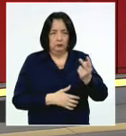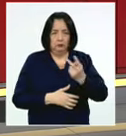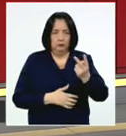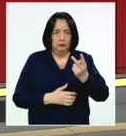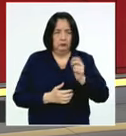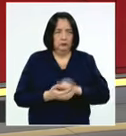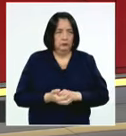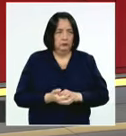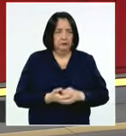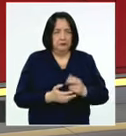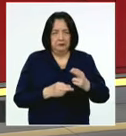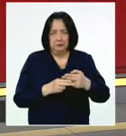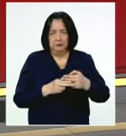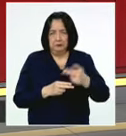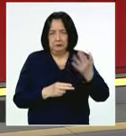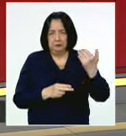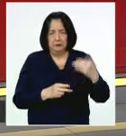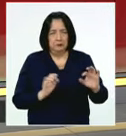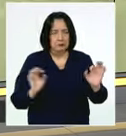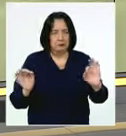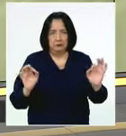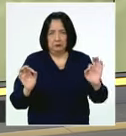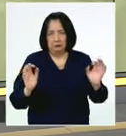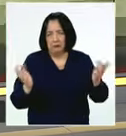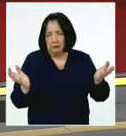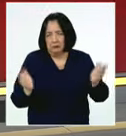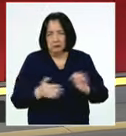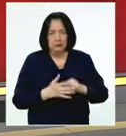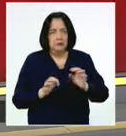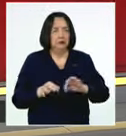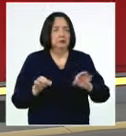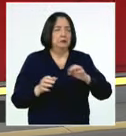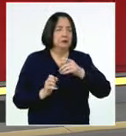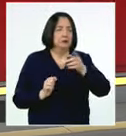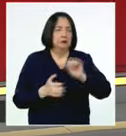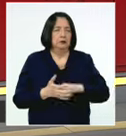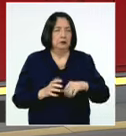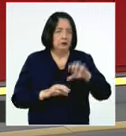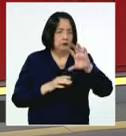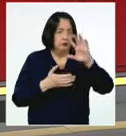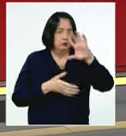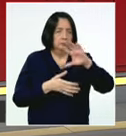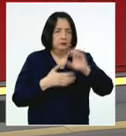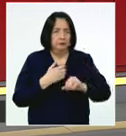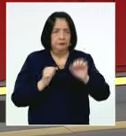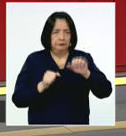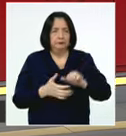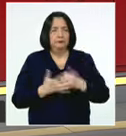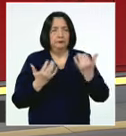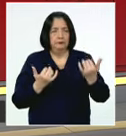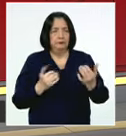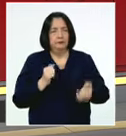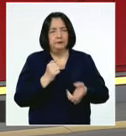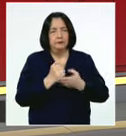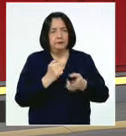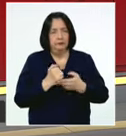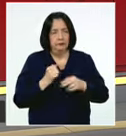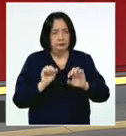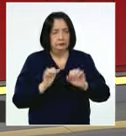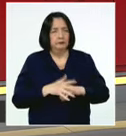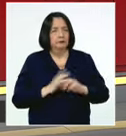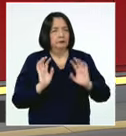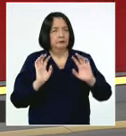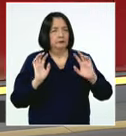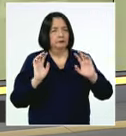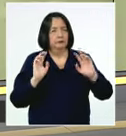hace muy poco tiempo no eran de importancia a nivel de Sudamérica, hoy tengan garantizado un lugar en semifinales